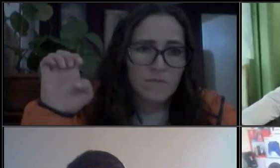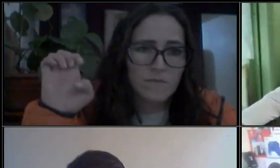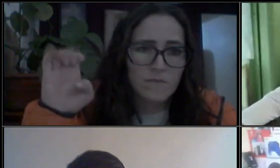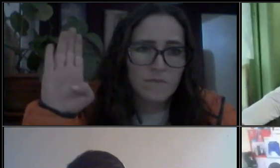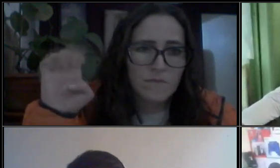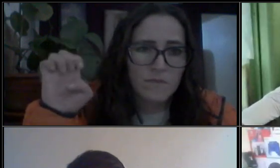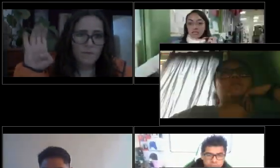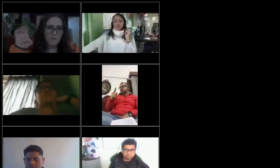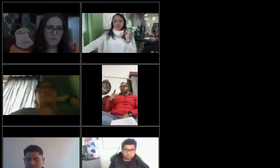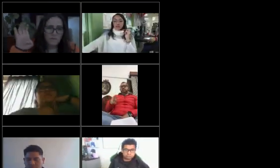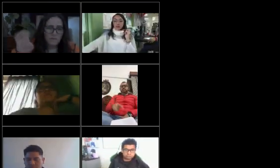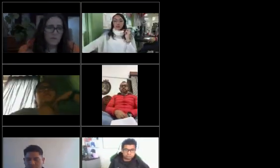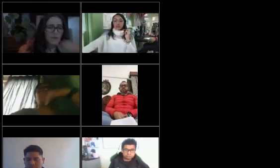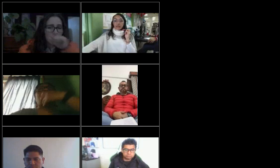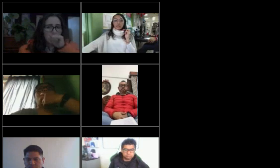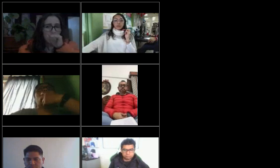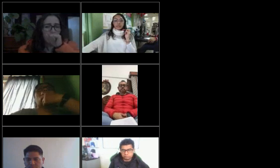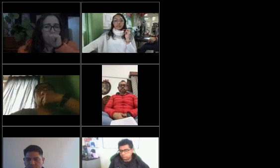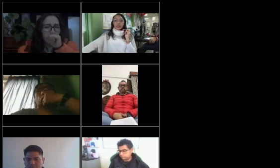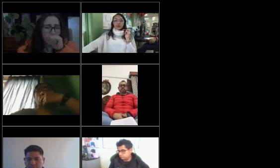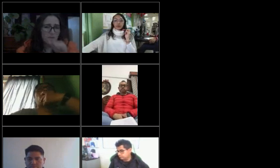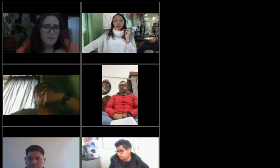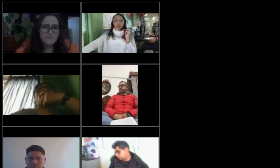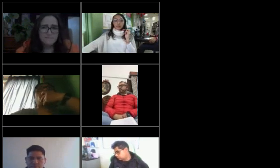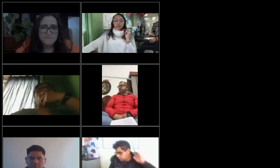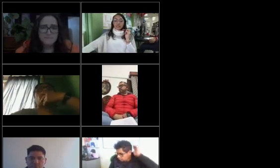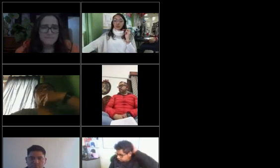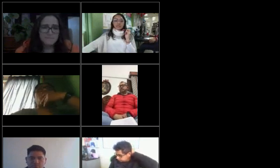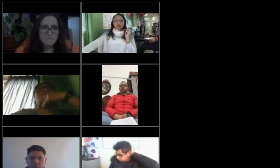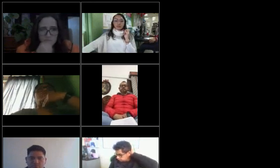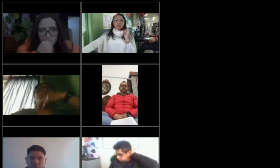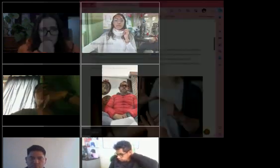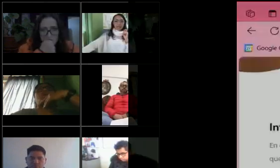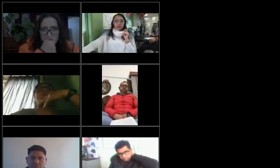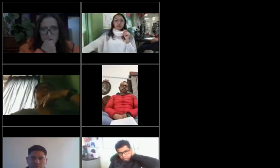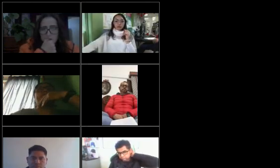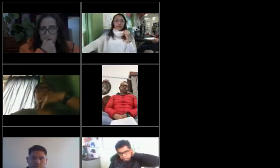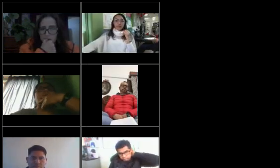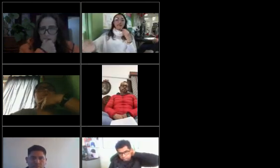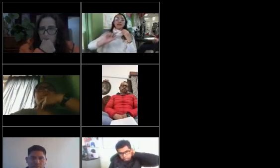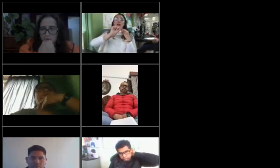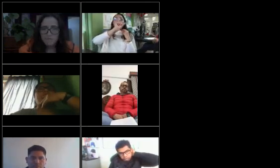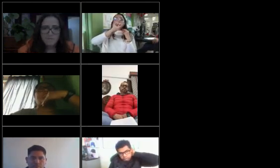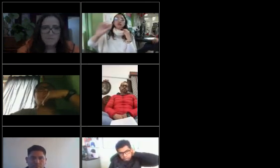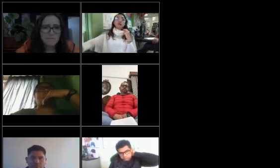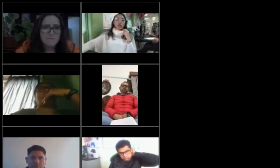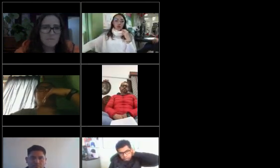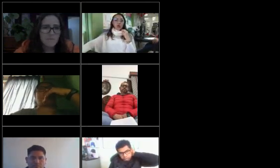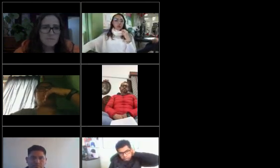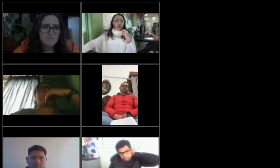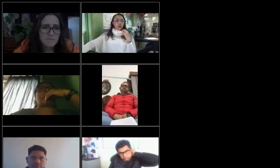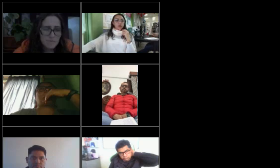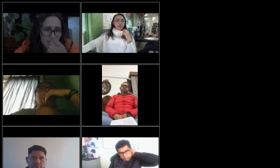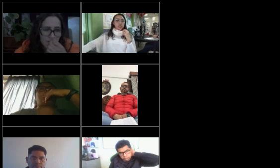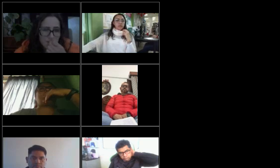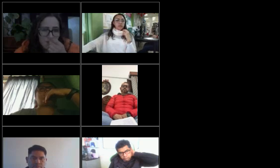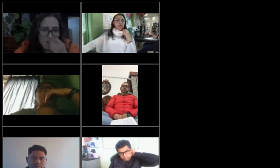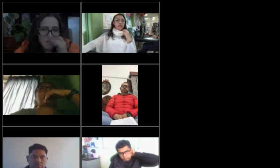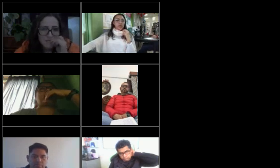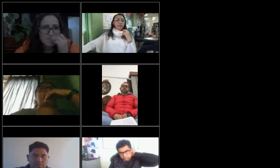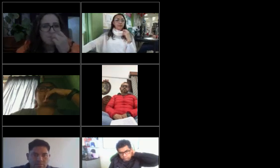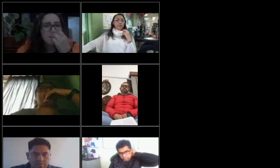algunos tuvieron algunas dificultades para entrar al foro porque no estaba habilitado como tal, como un foro común.